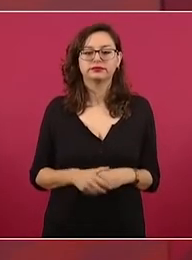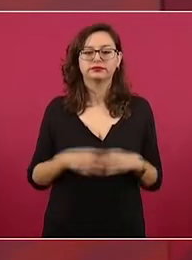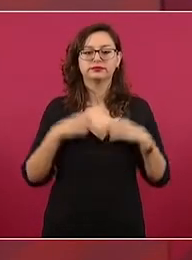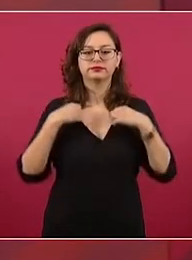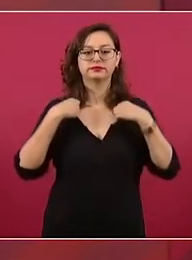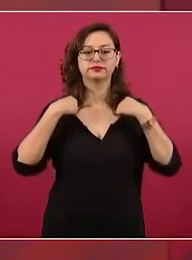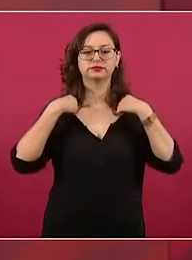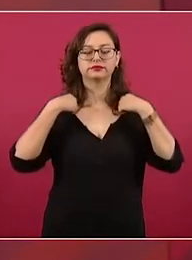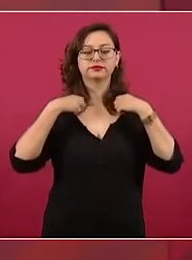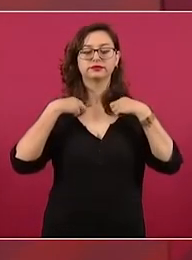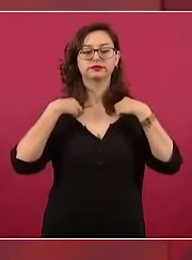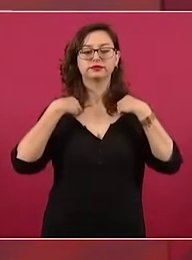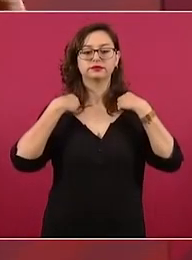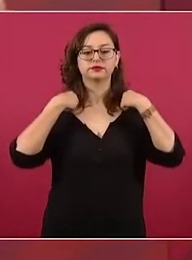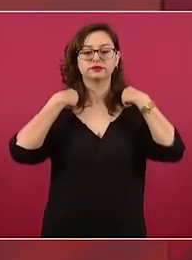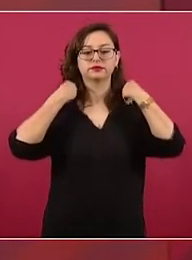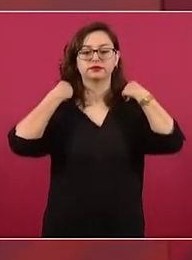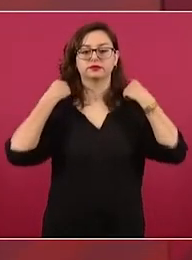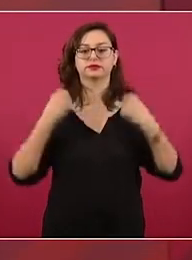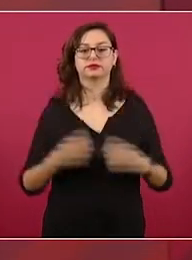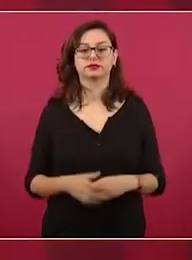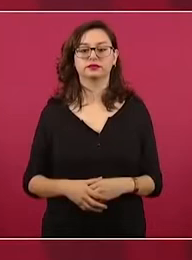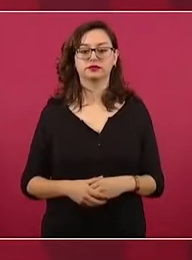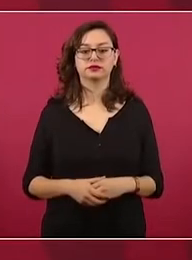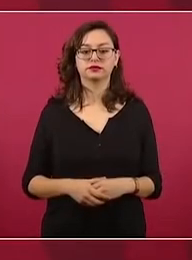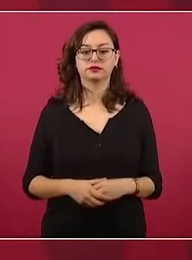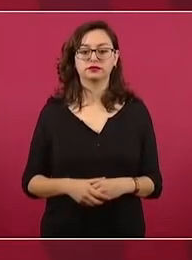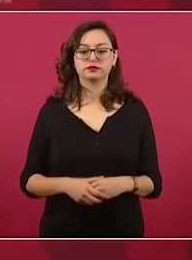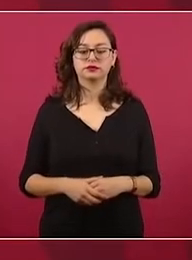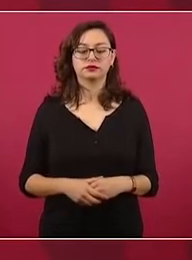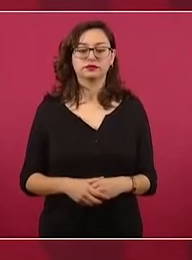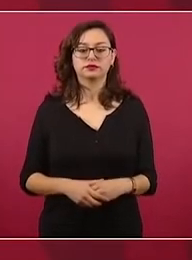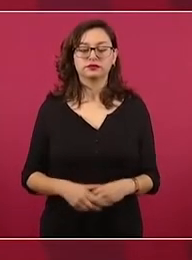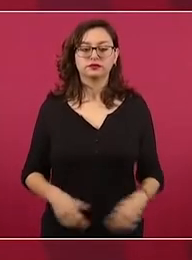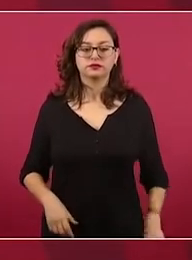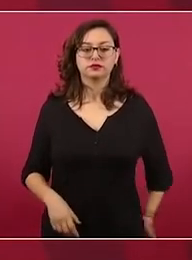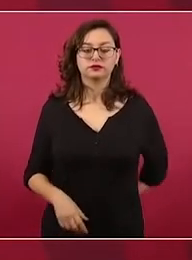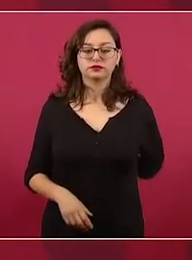Nos identificamos muy bien